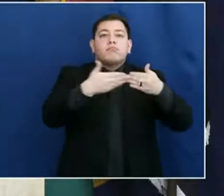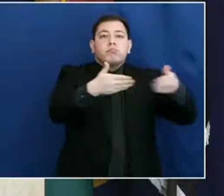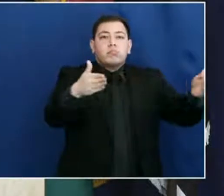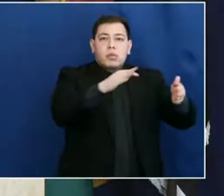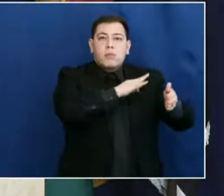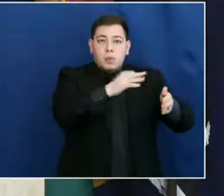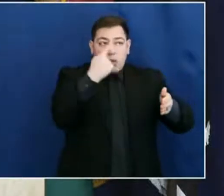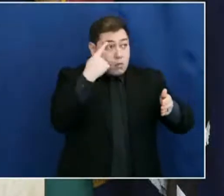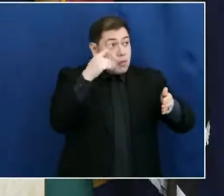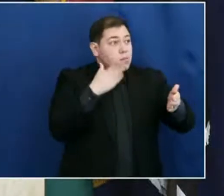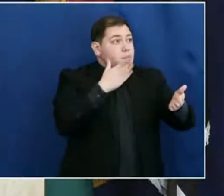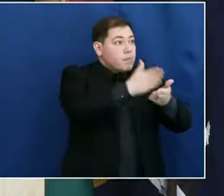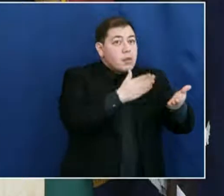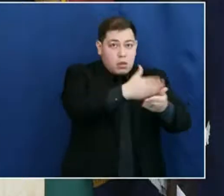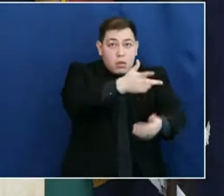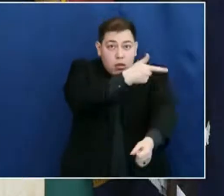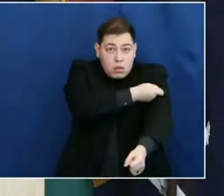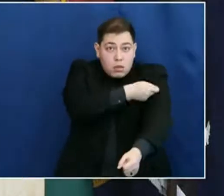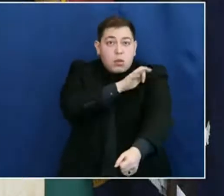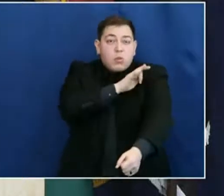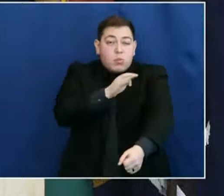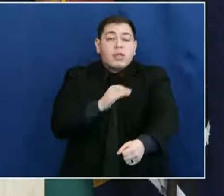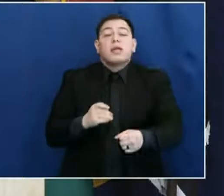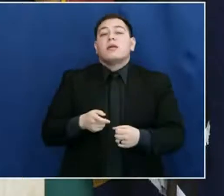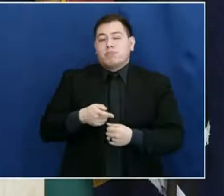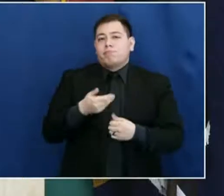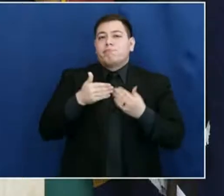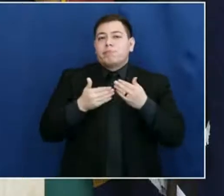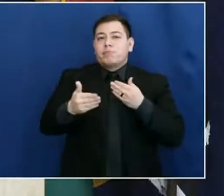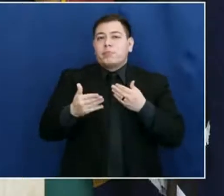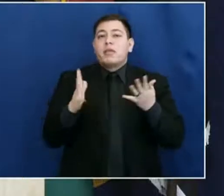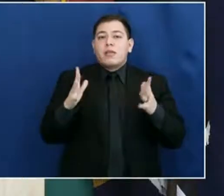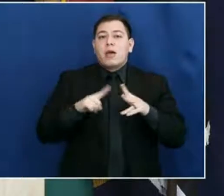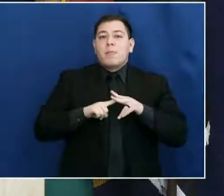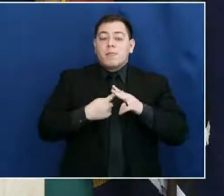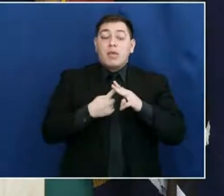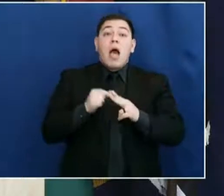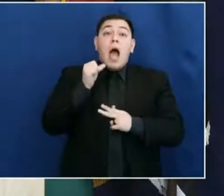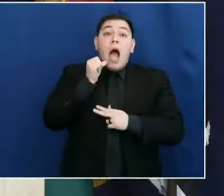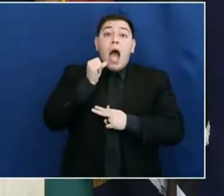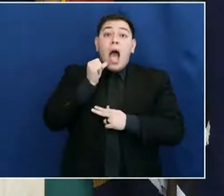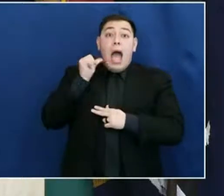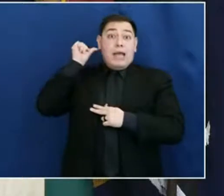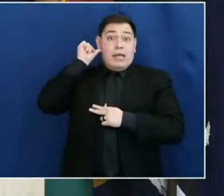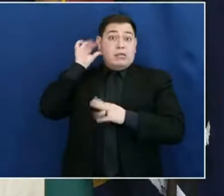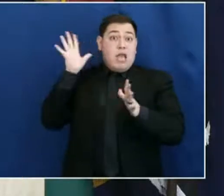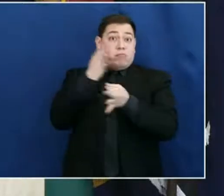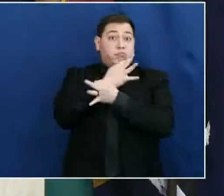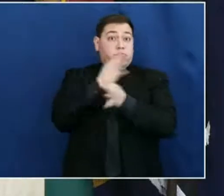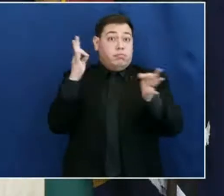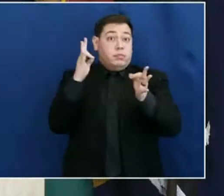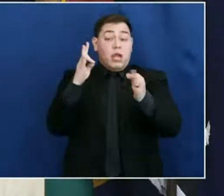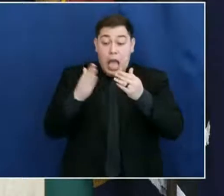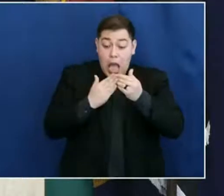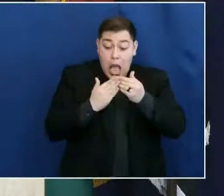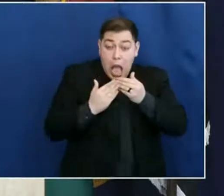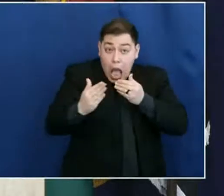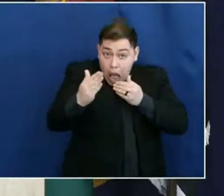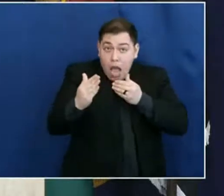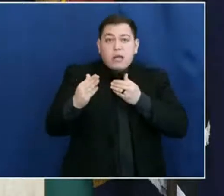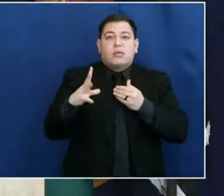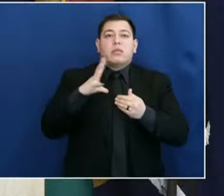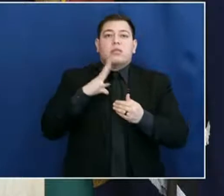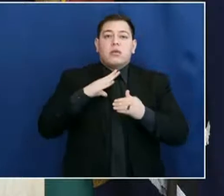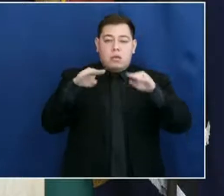personas se vacunen, por lo cual hemos entrado ahora al nivel rojo. El día de ayer el condado de San Diego ingresó al nivel rojo. Eso